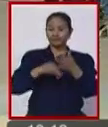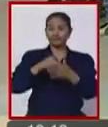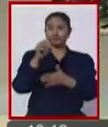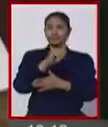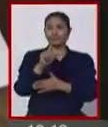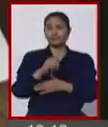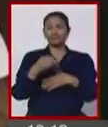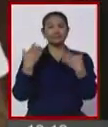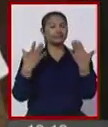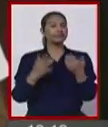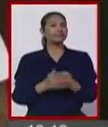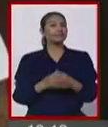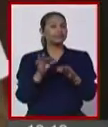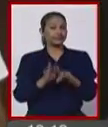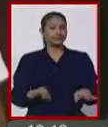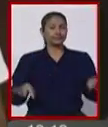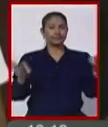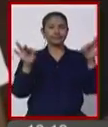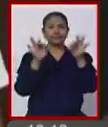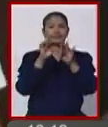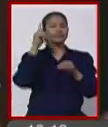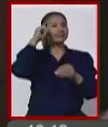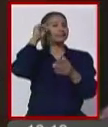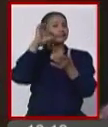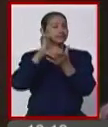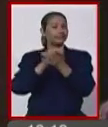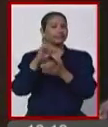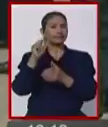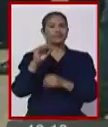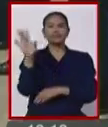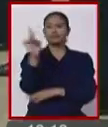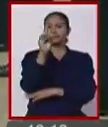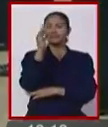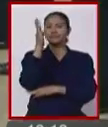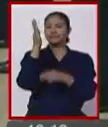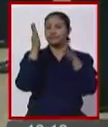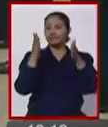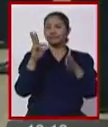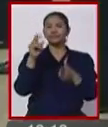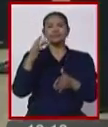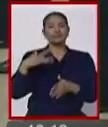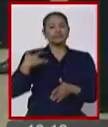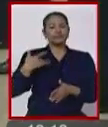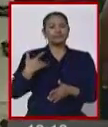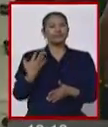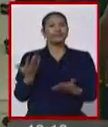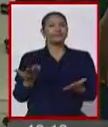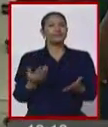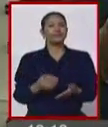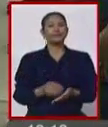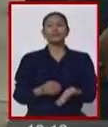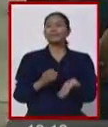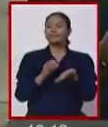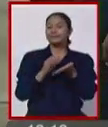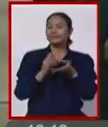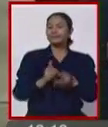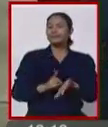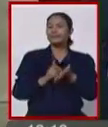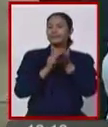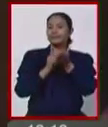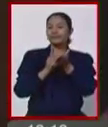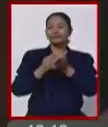marzo es algo muy importante. No creo que exista boliviano que no sienta que esta es una deuda histórica